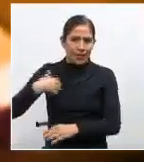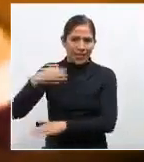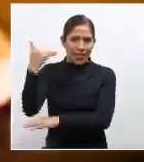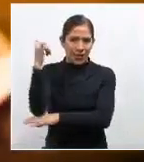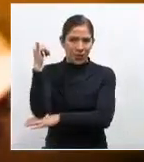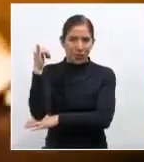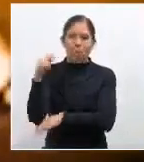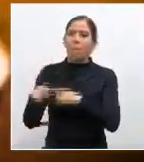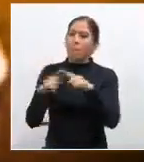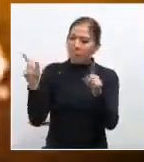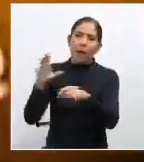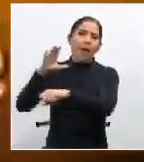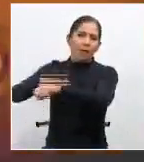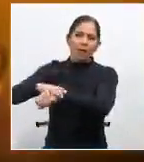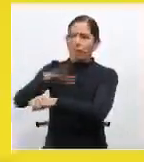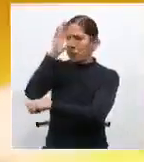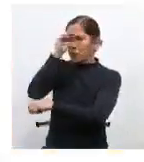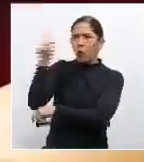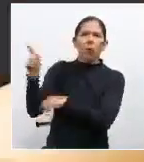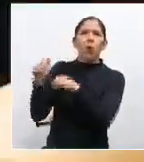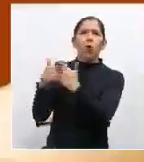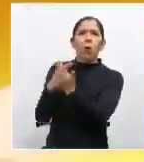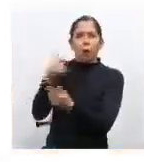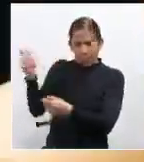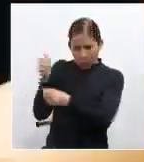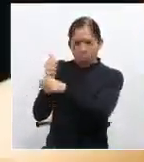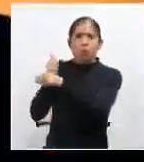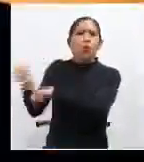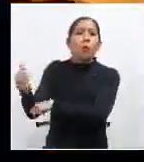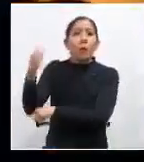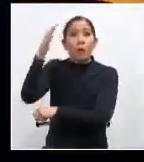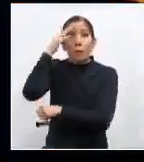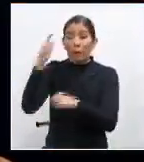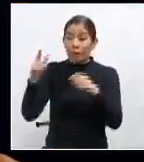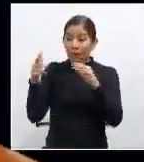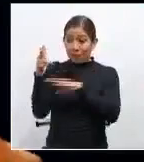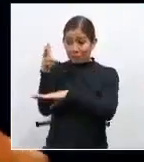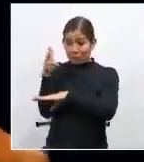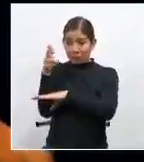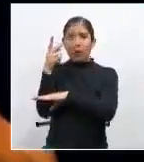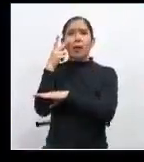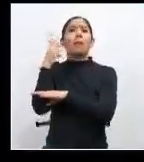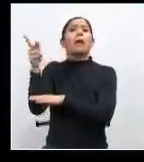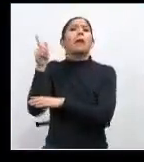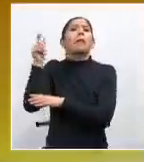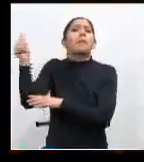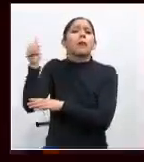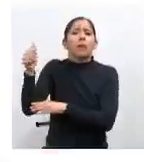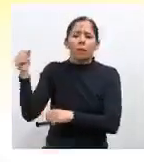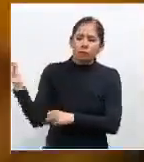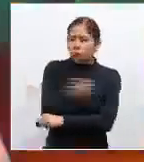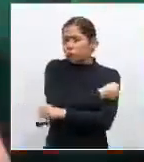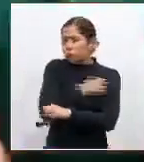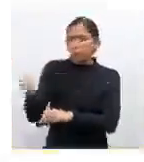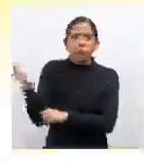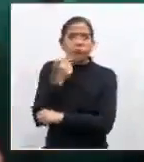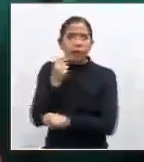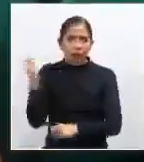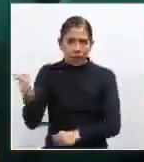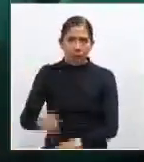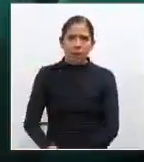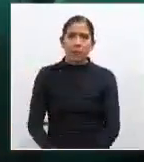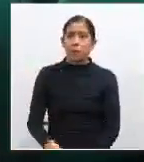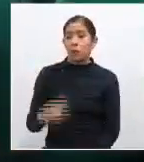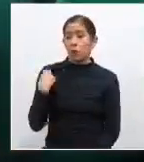La participación que él tiene es en grado de autor, porque en las imágenes también se observa que él participó de la misma. Vamos a tomar